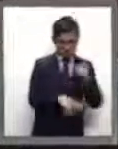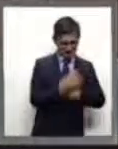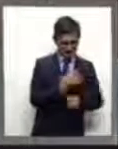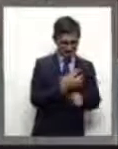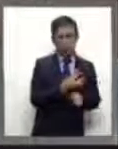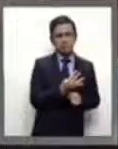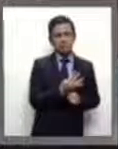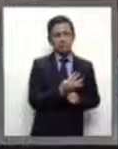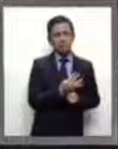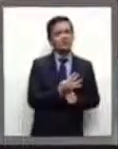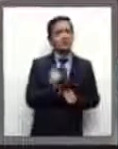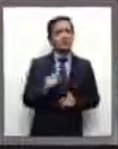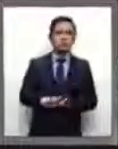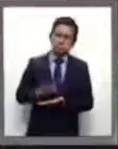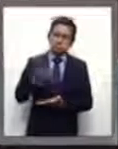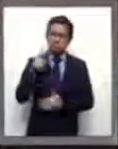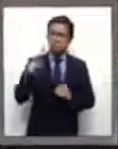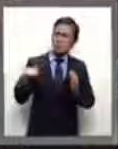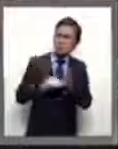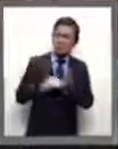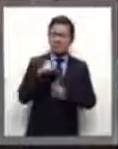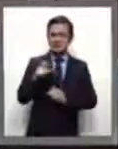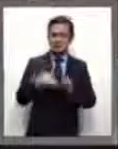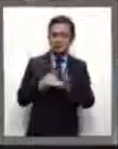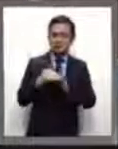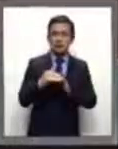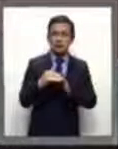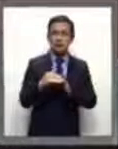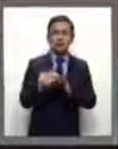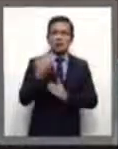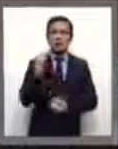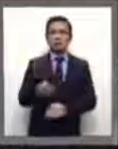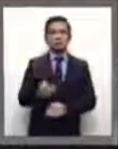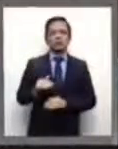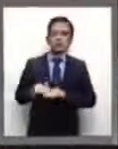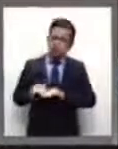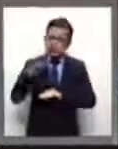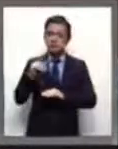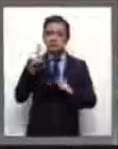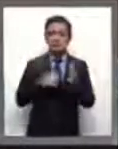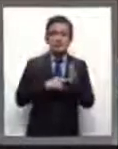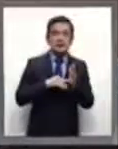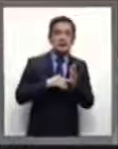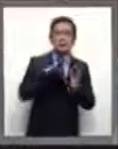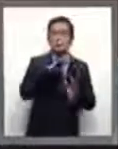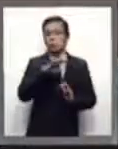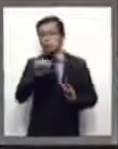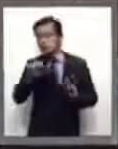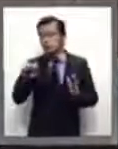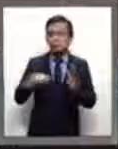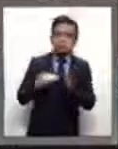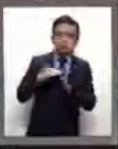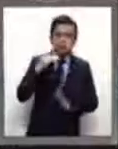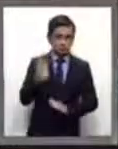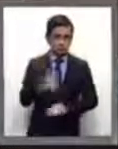de 1.100 millones autorizados, se incrementa a 1.466 millones ejercidos.